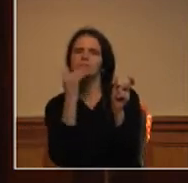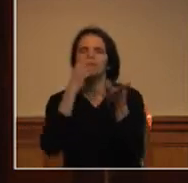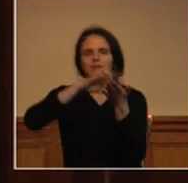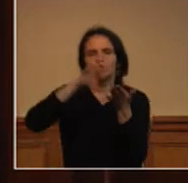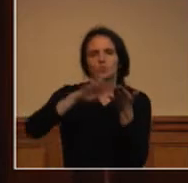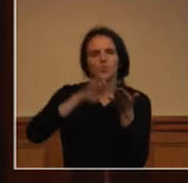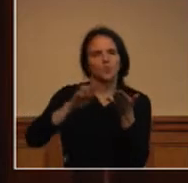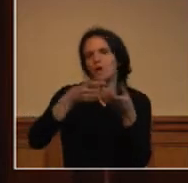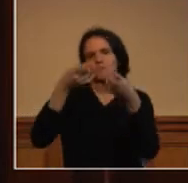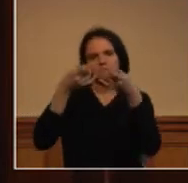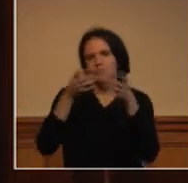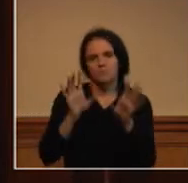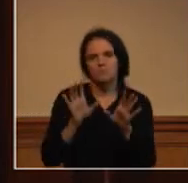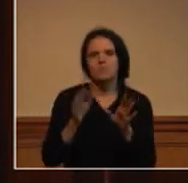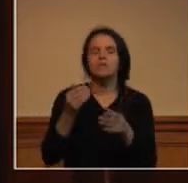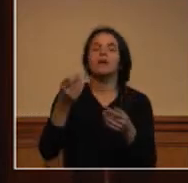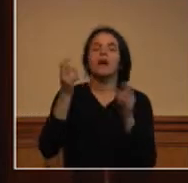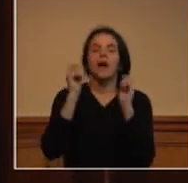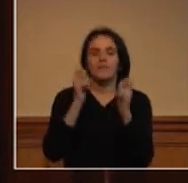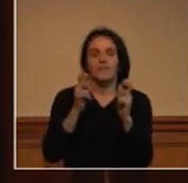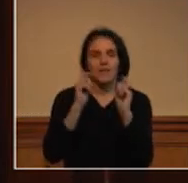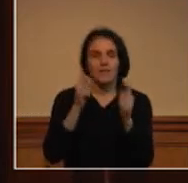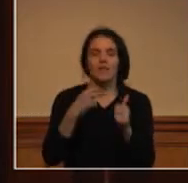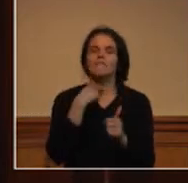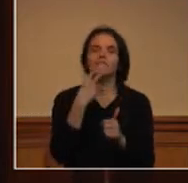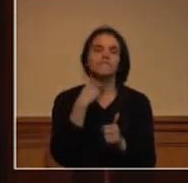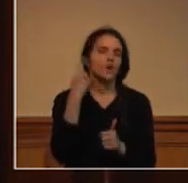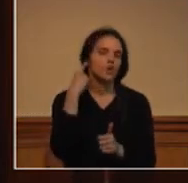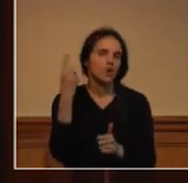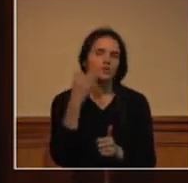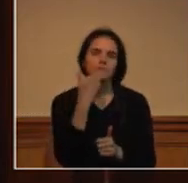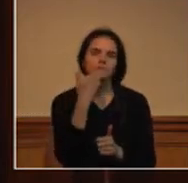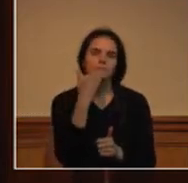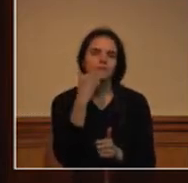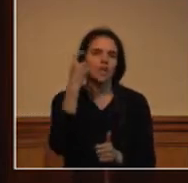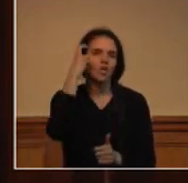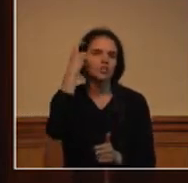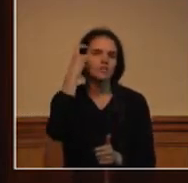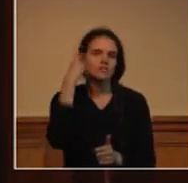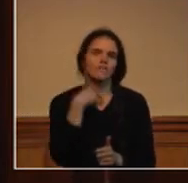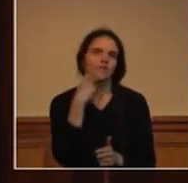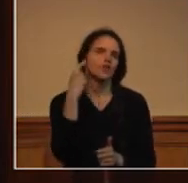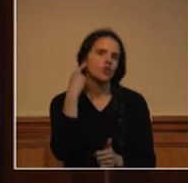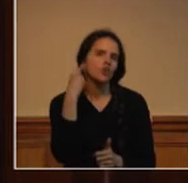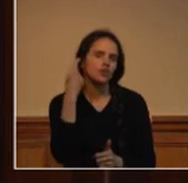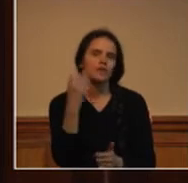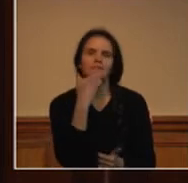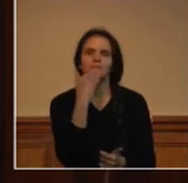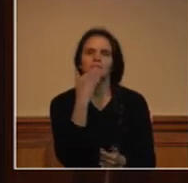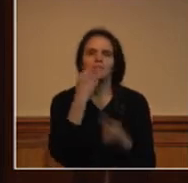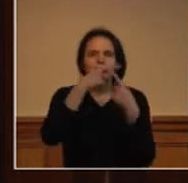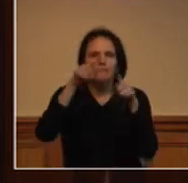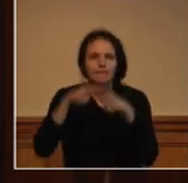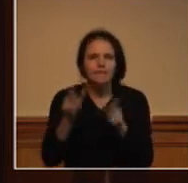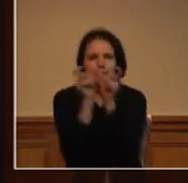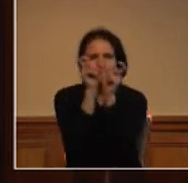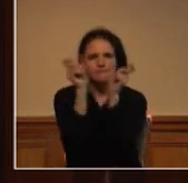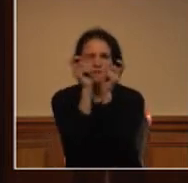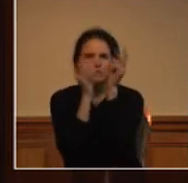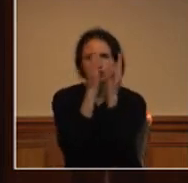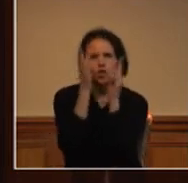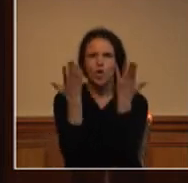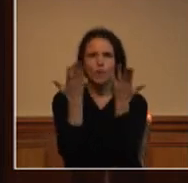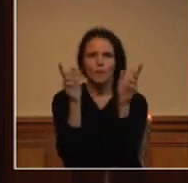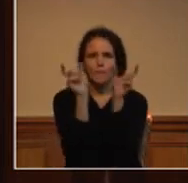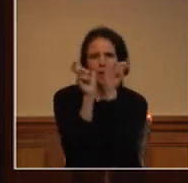convencional. En habilidades fonológicas que representan la conciencia fonológica, la discriminación de sílabas, su